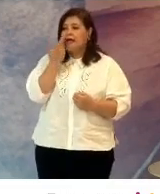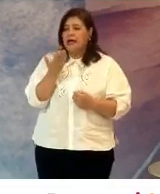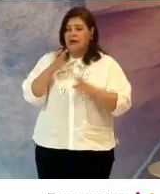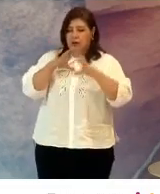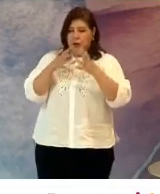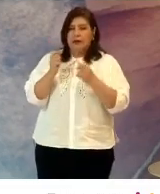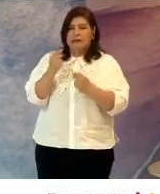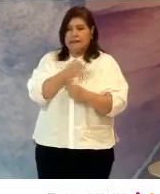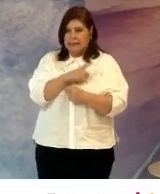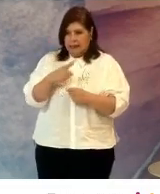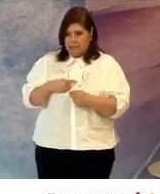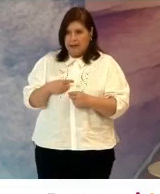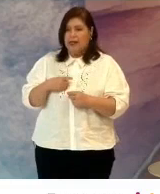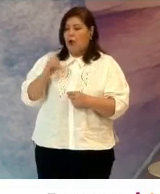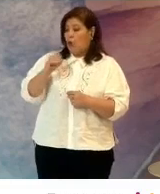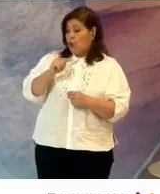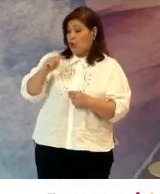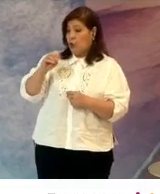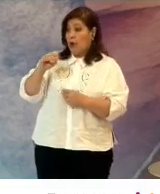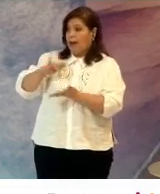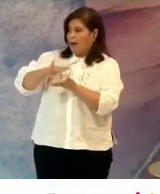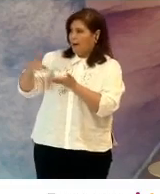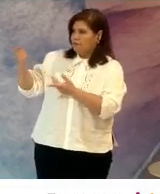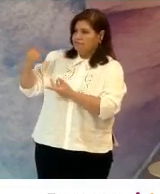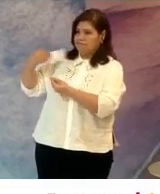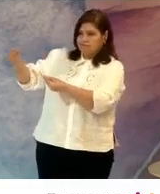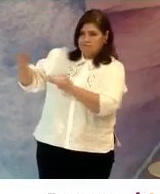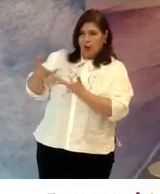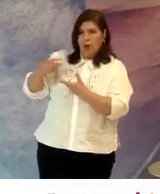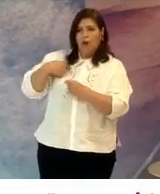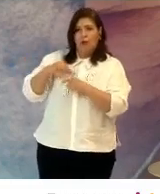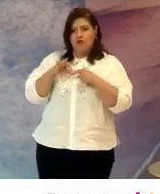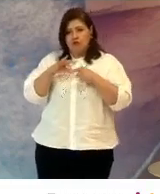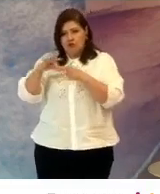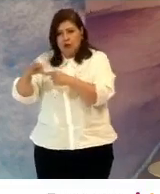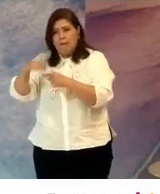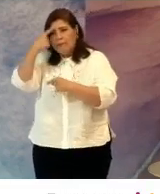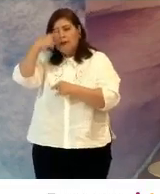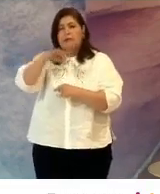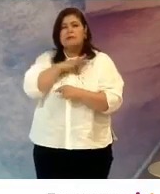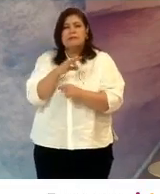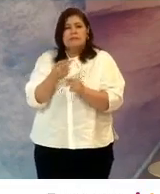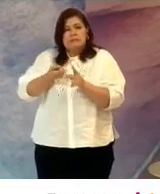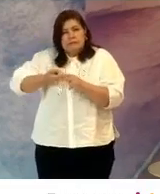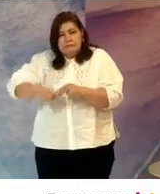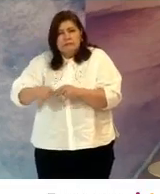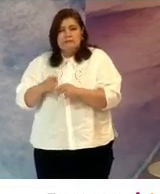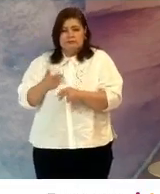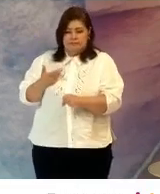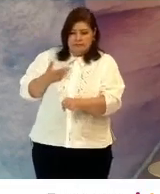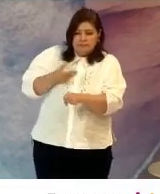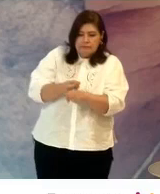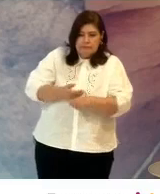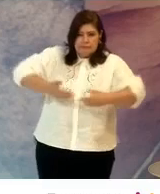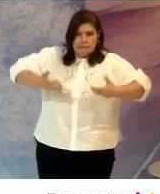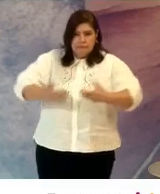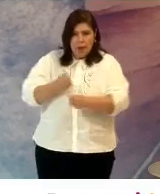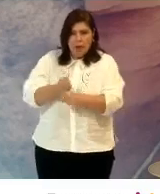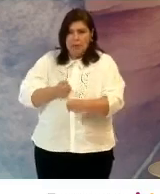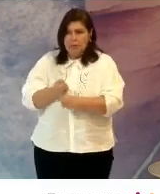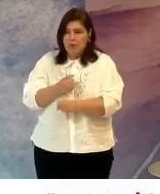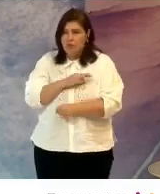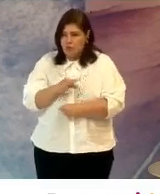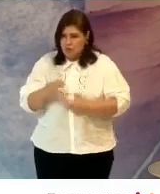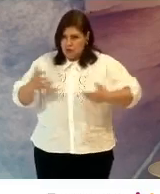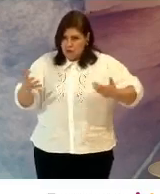skills. Otto nos ha dado la guía para saber por dónde comenzar, para saber ponerlo en práctica. Toda